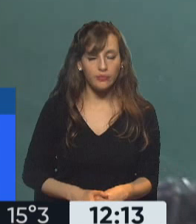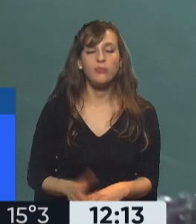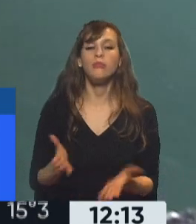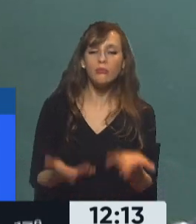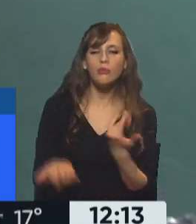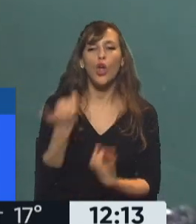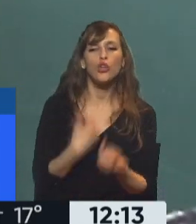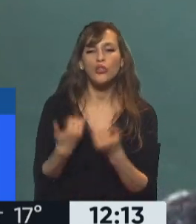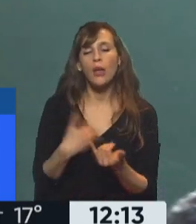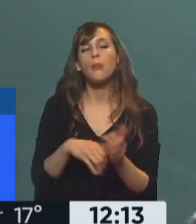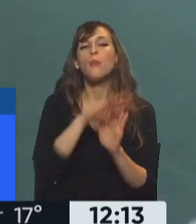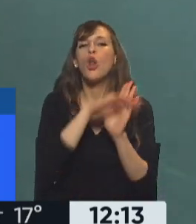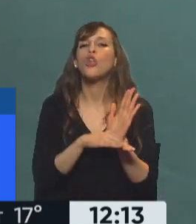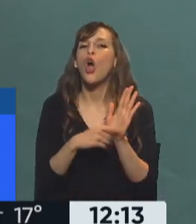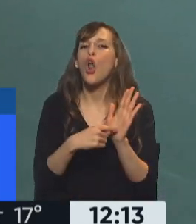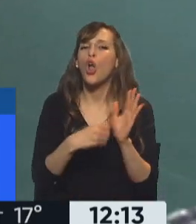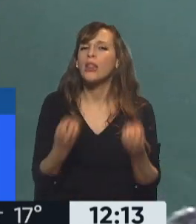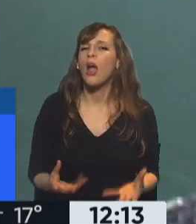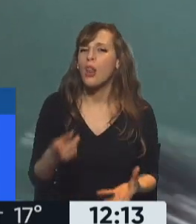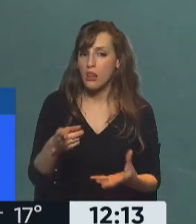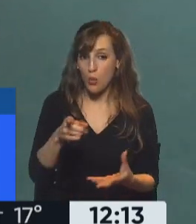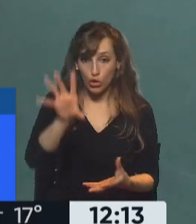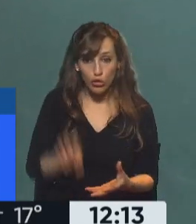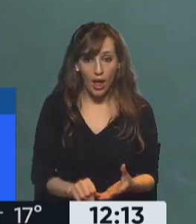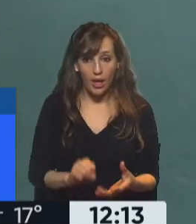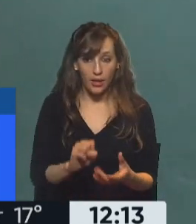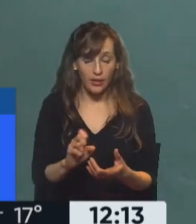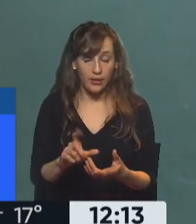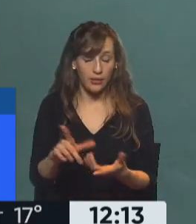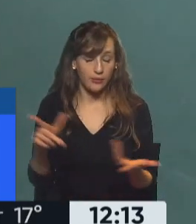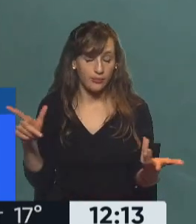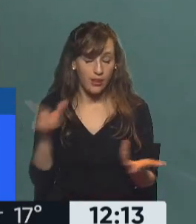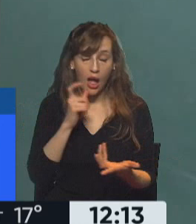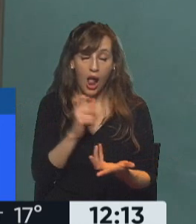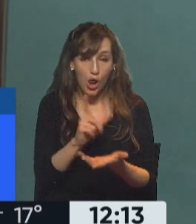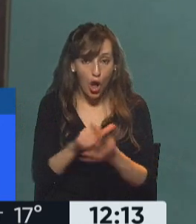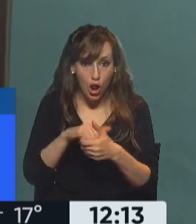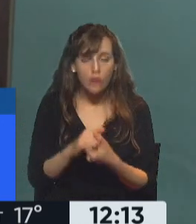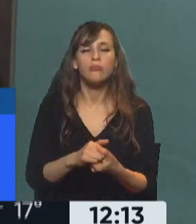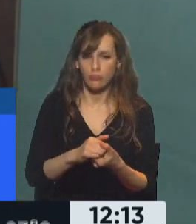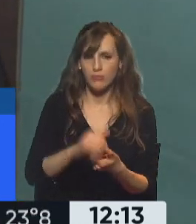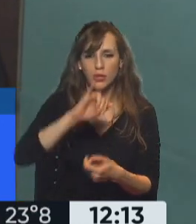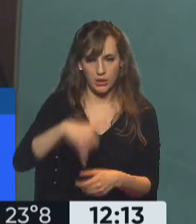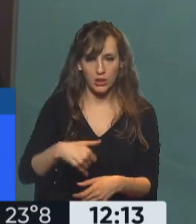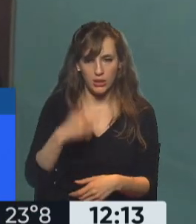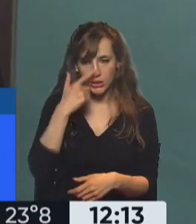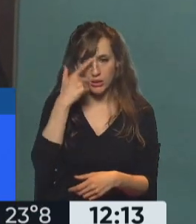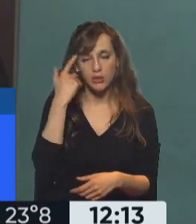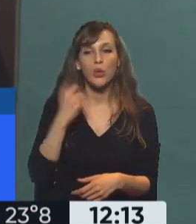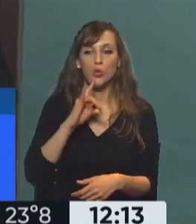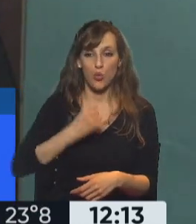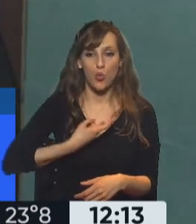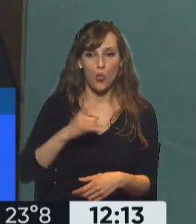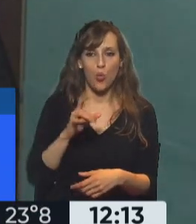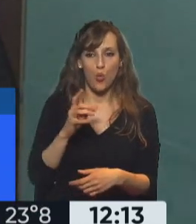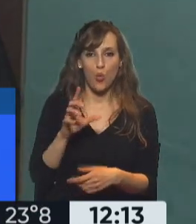cuanto a las medidas de sanitización, ¿trajo alcohol en gel? ¿Cómo va a estar con el sobre? Sí, tengo alcohol en gel y tengo, bueno, estoy andando en auto, así que particular,